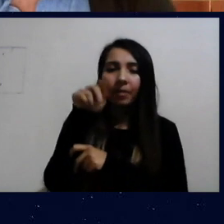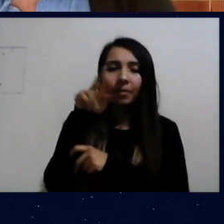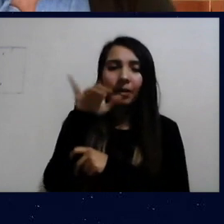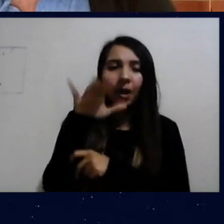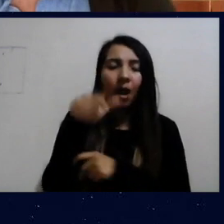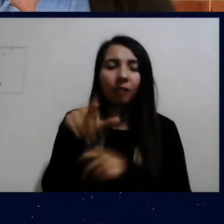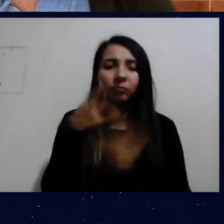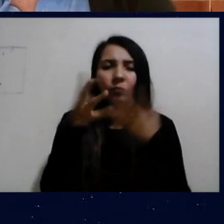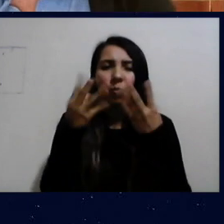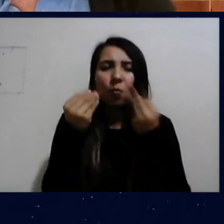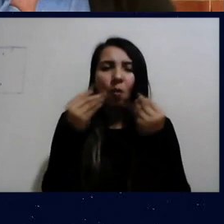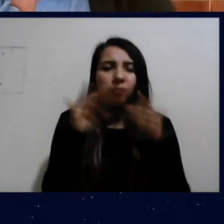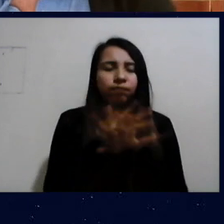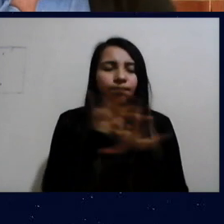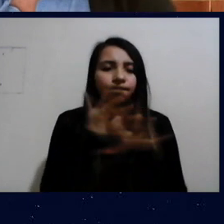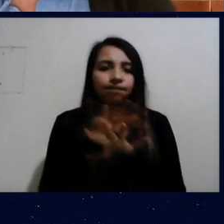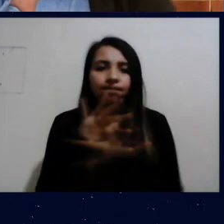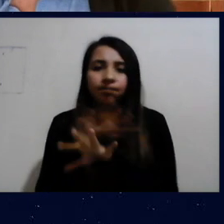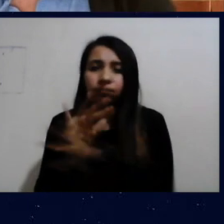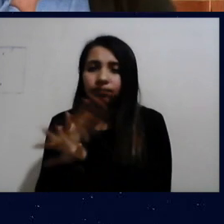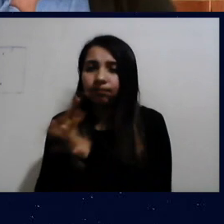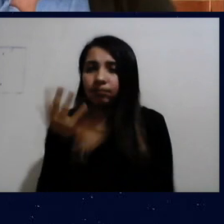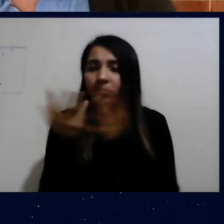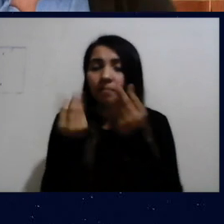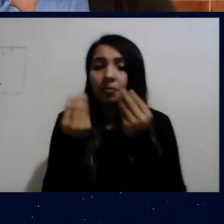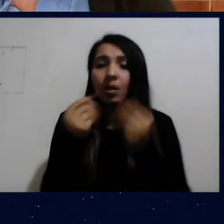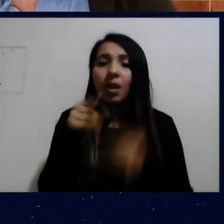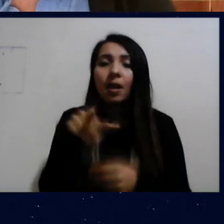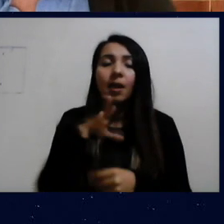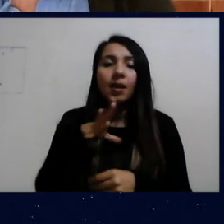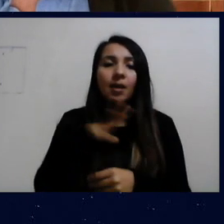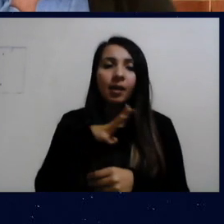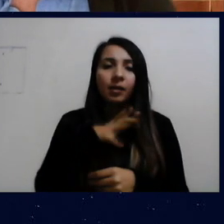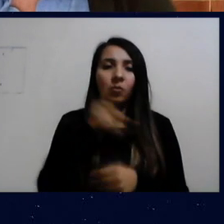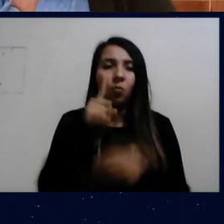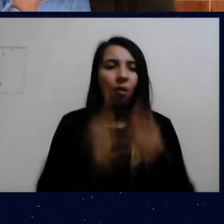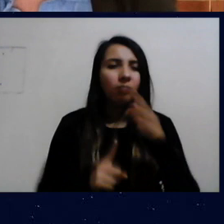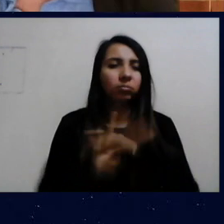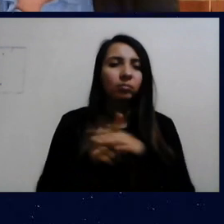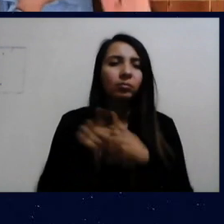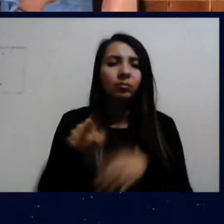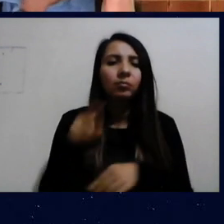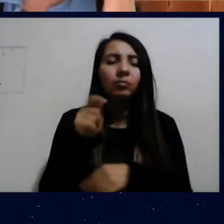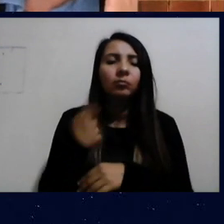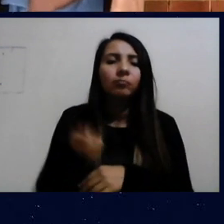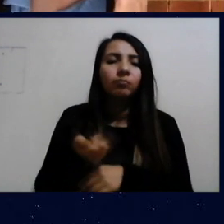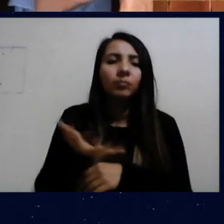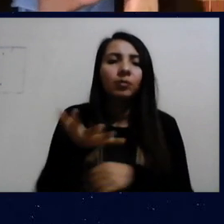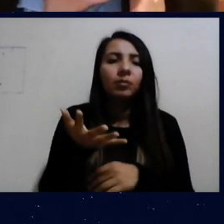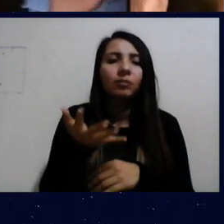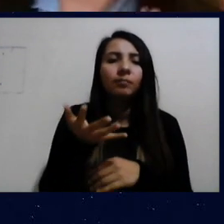cual se pueda considerar una complementariedad entre ultravioleta y